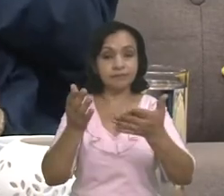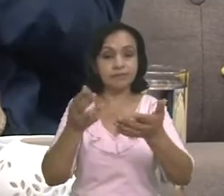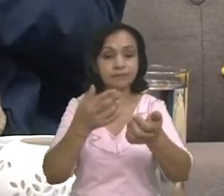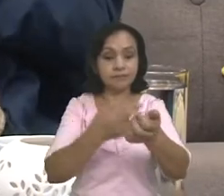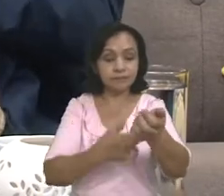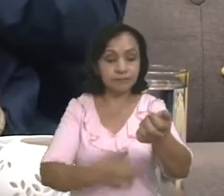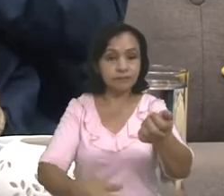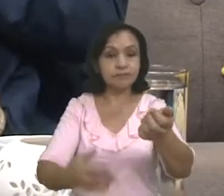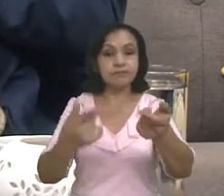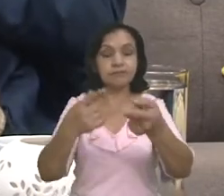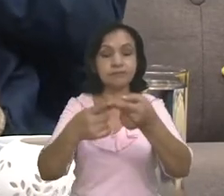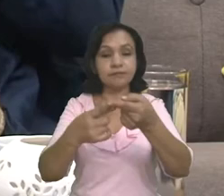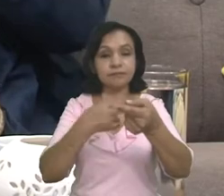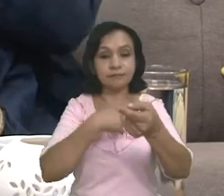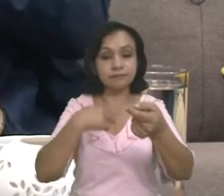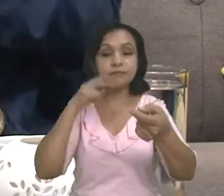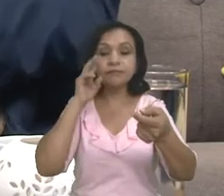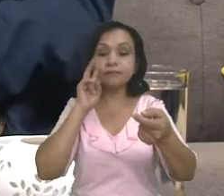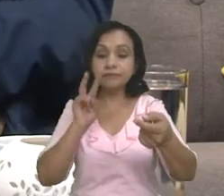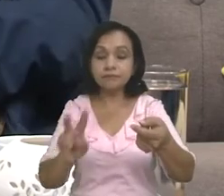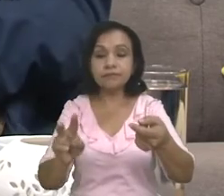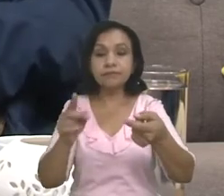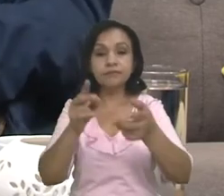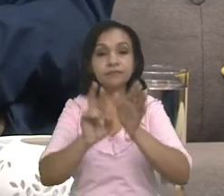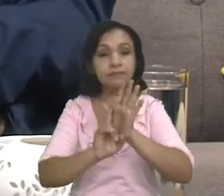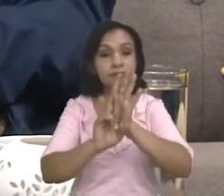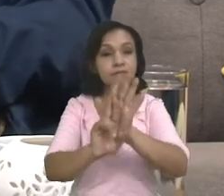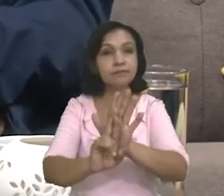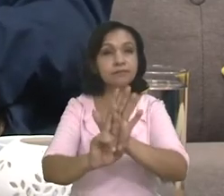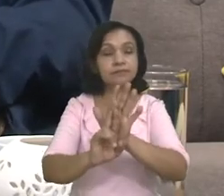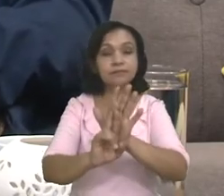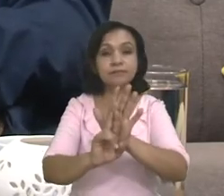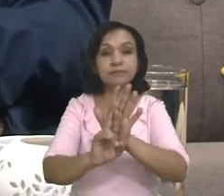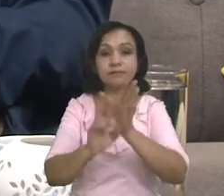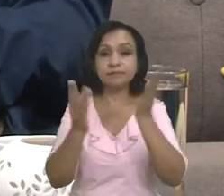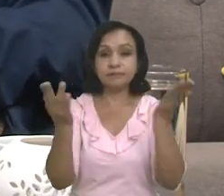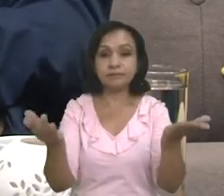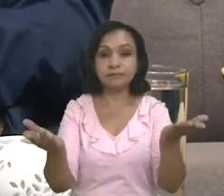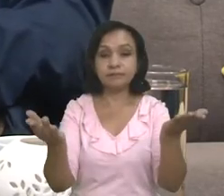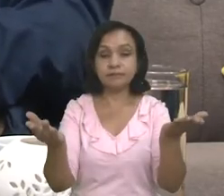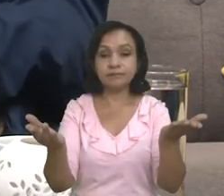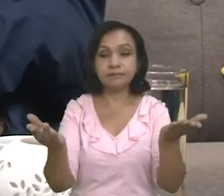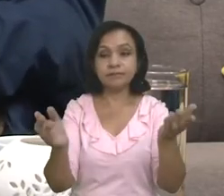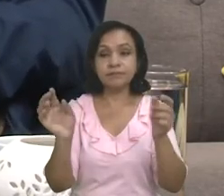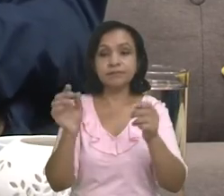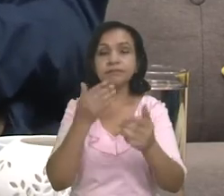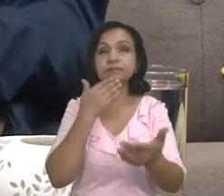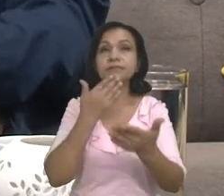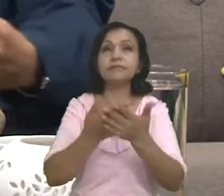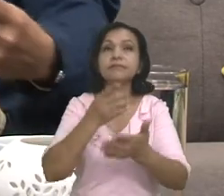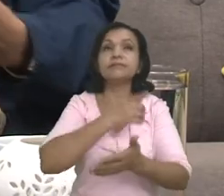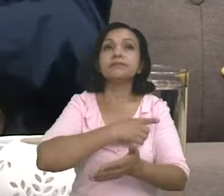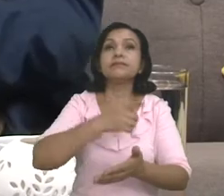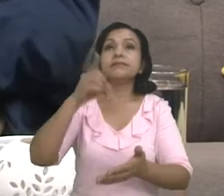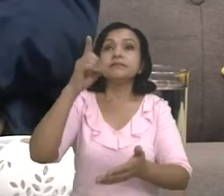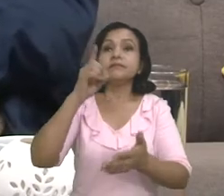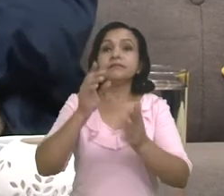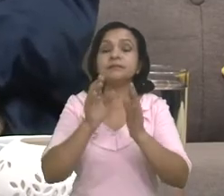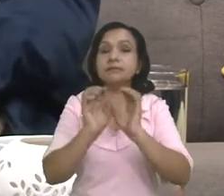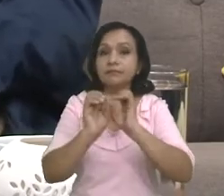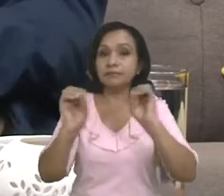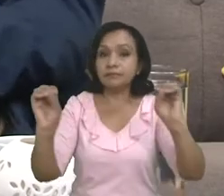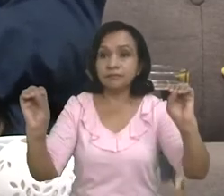muestras para procesarlo la muestra para los resultados y hasta ahorita gracias a dios no tenemos ningún caso